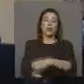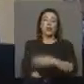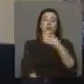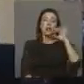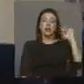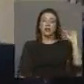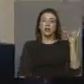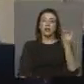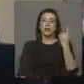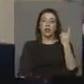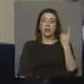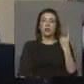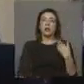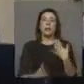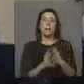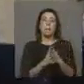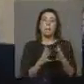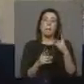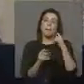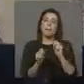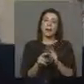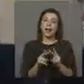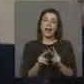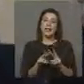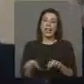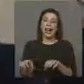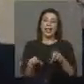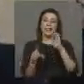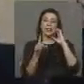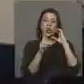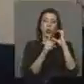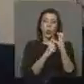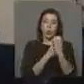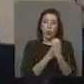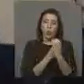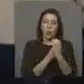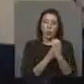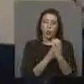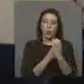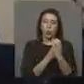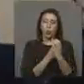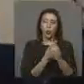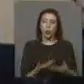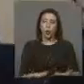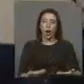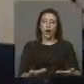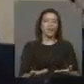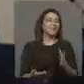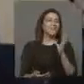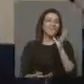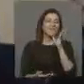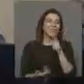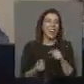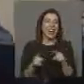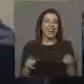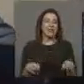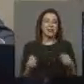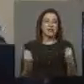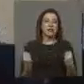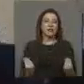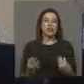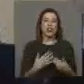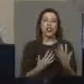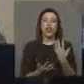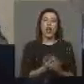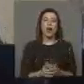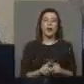porque será una plaza más para llevar adelante actividades culturales que hoy día no cuentan con un espacio adecuado y donde